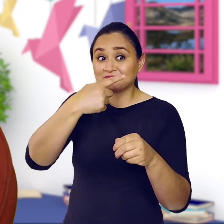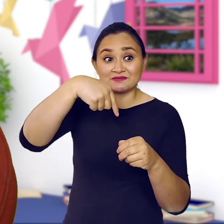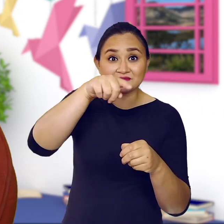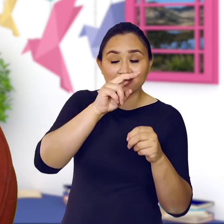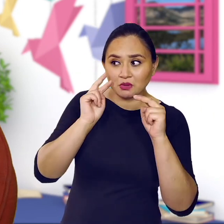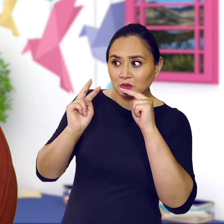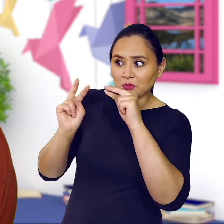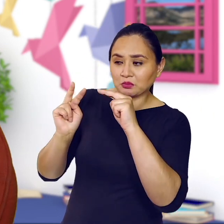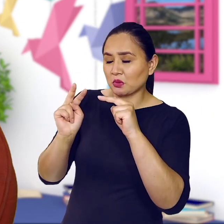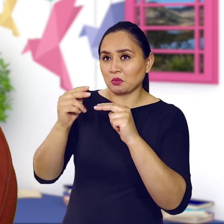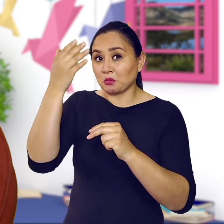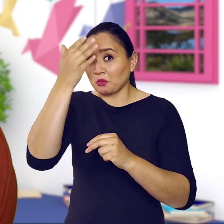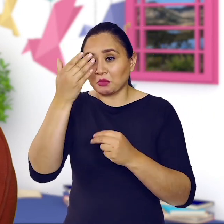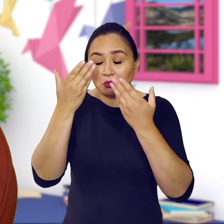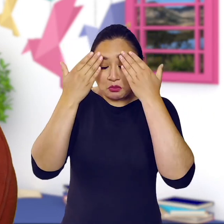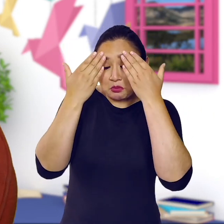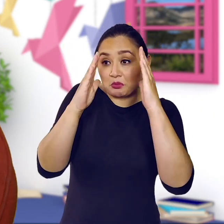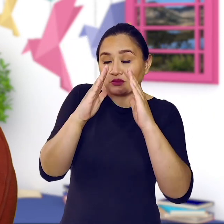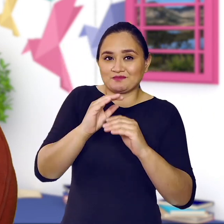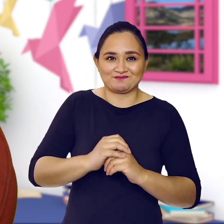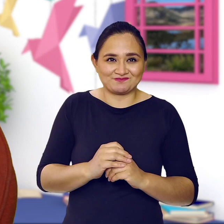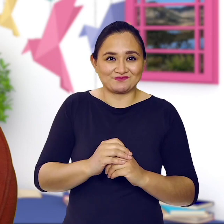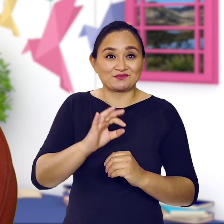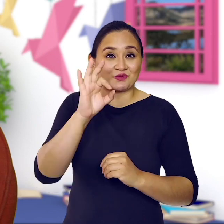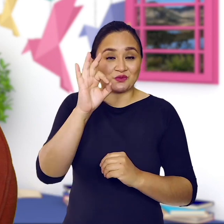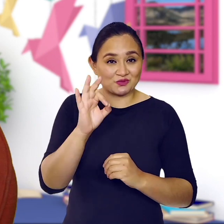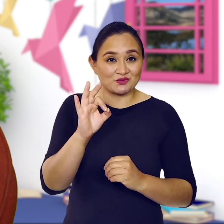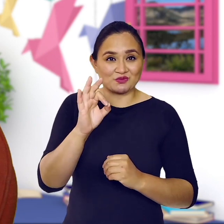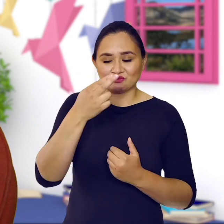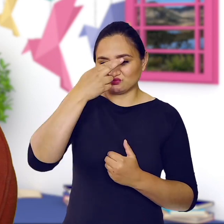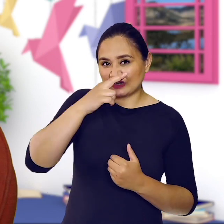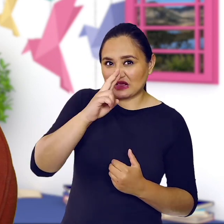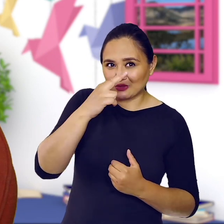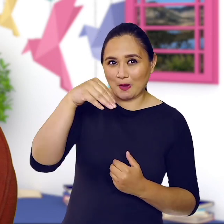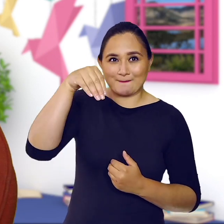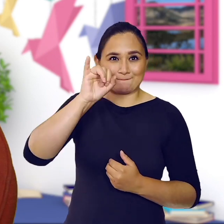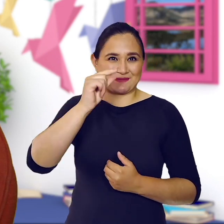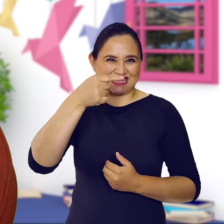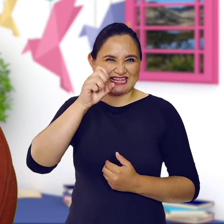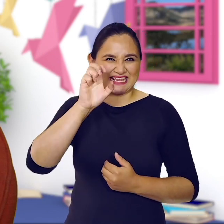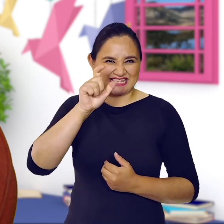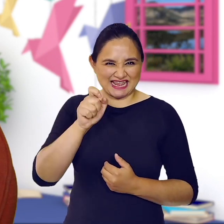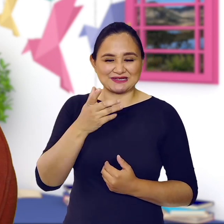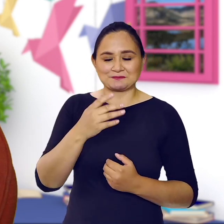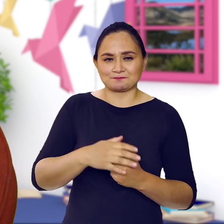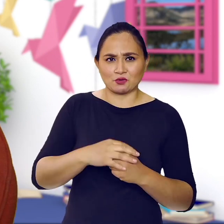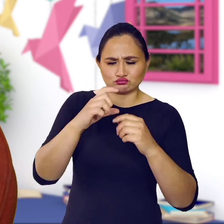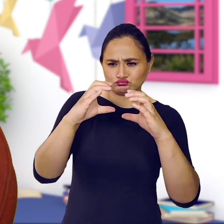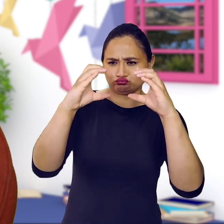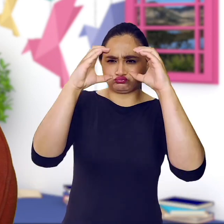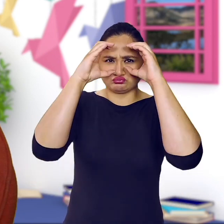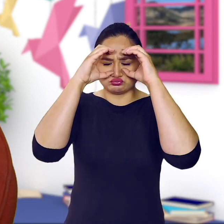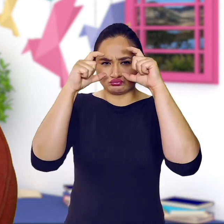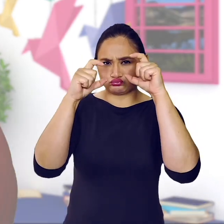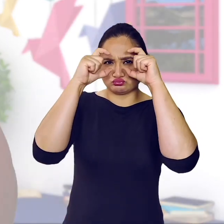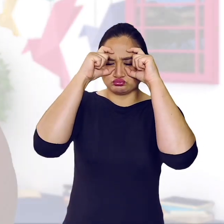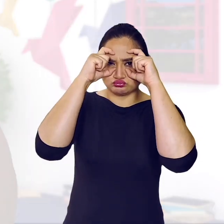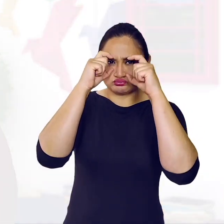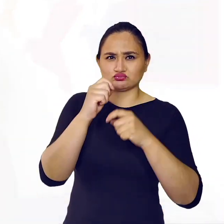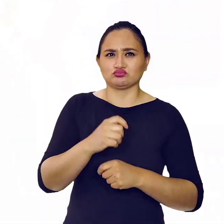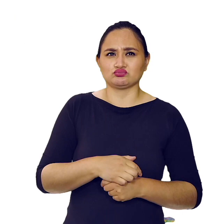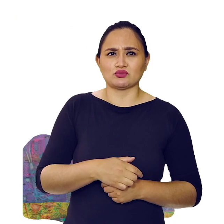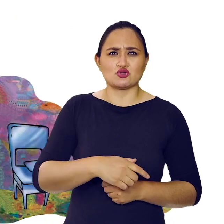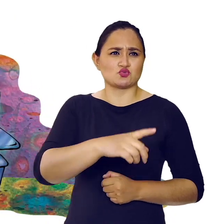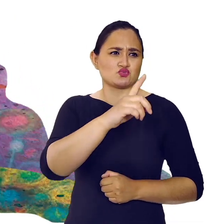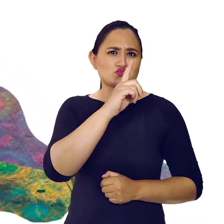cuenta de que había llegado la maestra. Así que Miguel Pérez, un arrogante ratón de biblioteca que usaba unos lentes enormes,